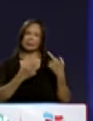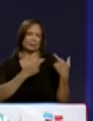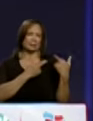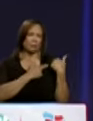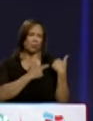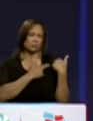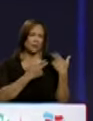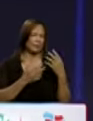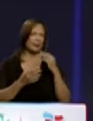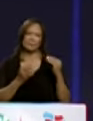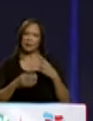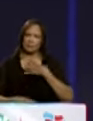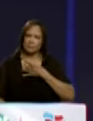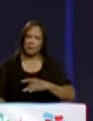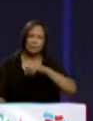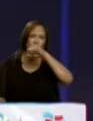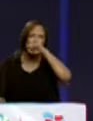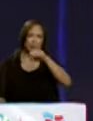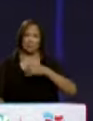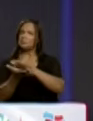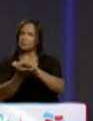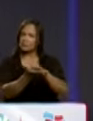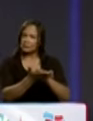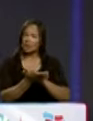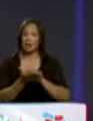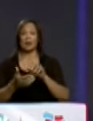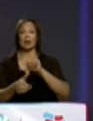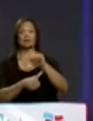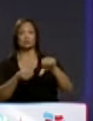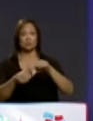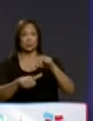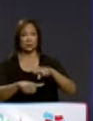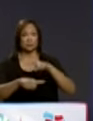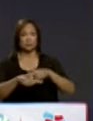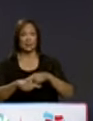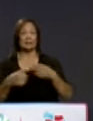Ingrid Mendoza por la Fuerza del Pueblo y Zoraima Cuello por